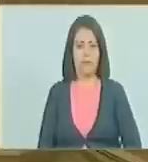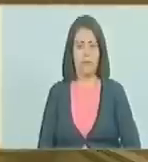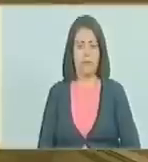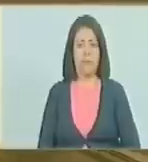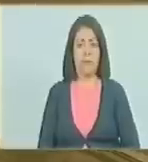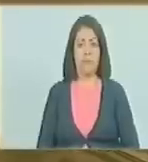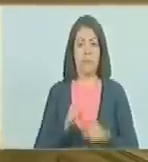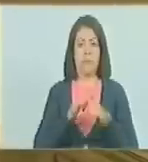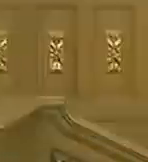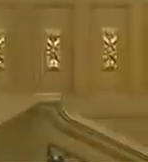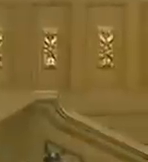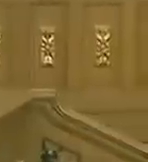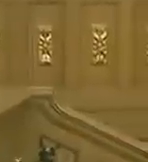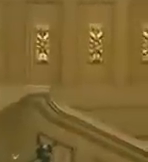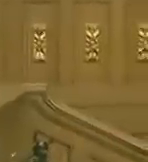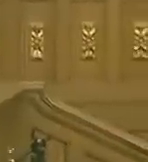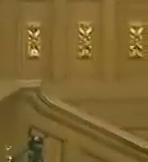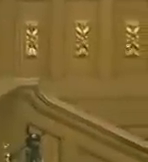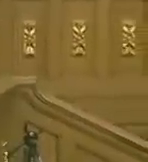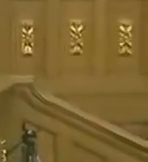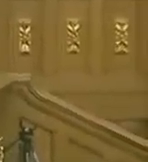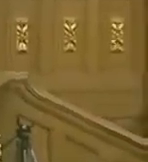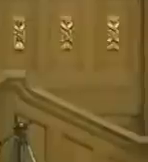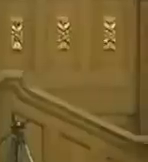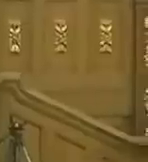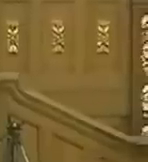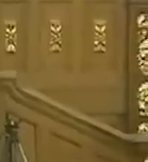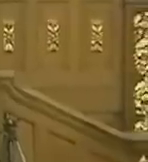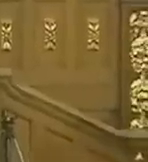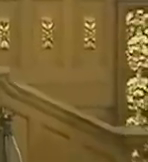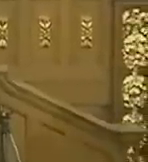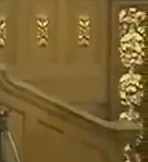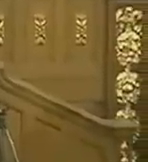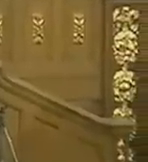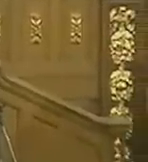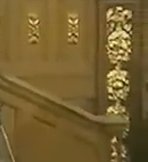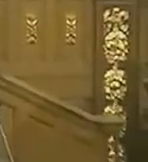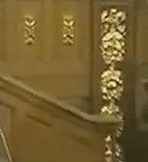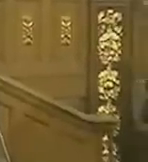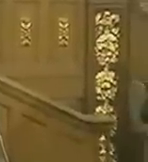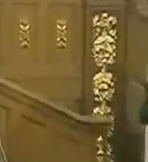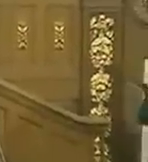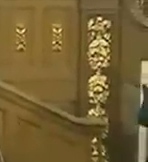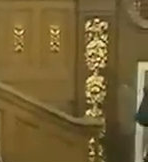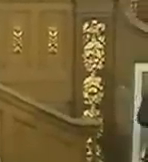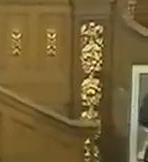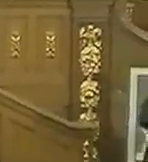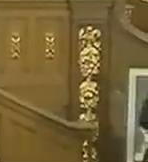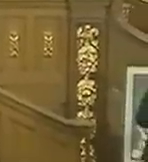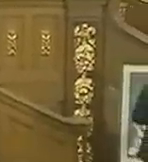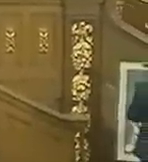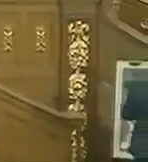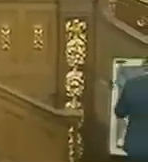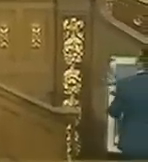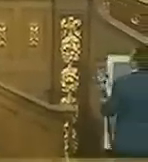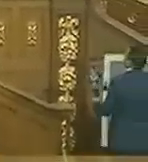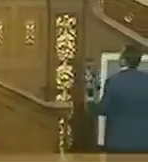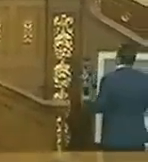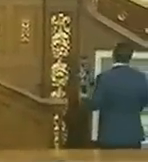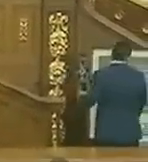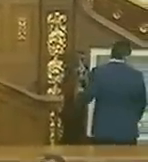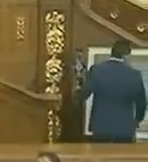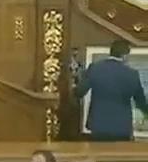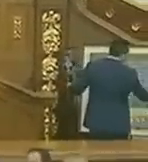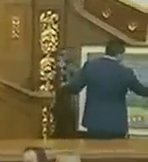De esta manera concluye la sesión ordinaria de hoy, 13 de junio, en la cual se cumplieron todos los puntos contemplados en el orden del